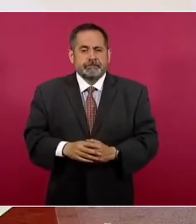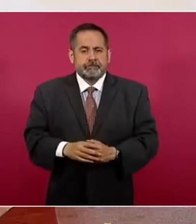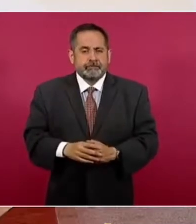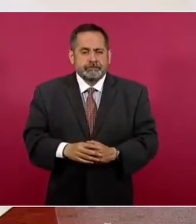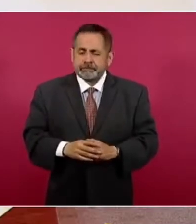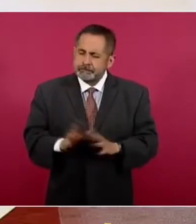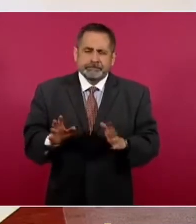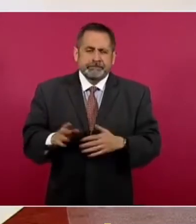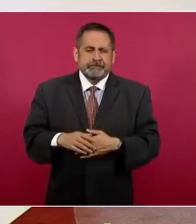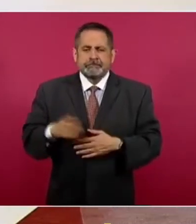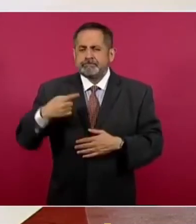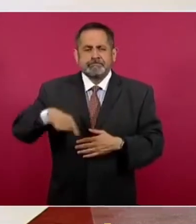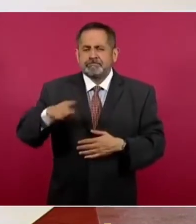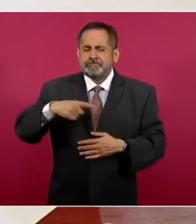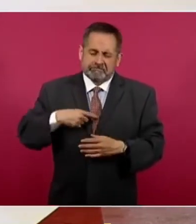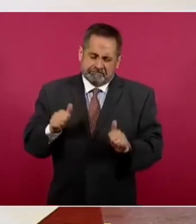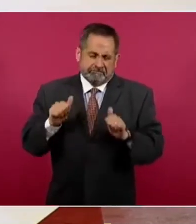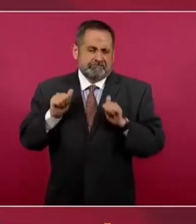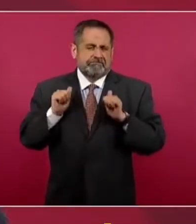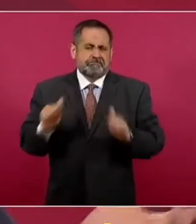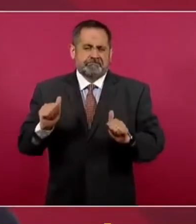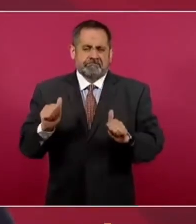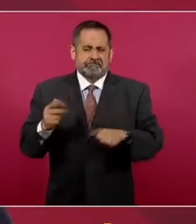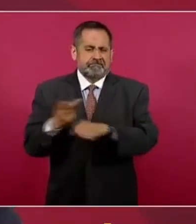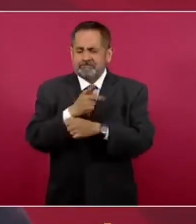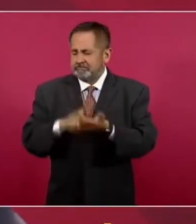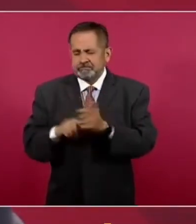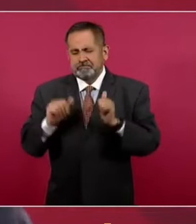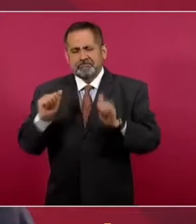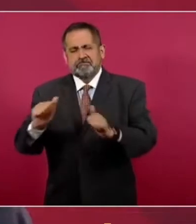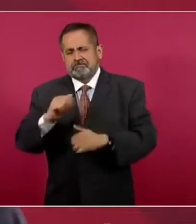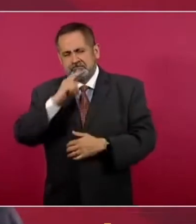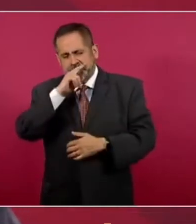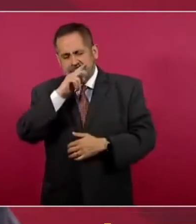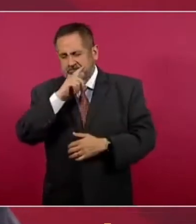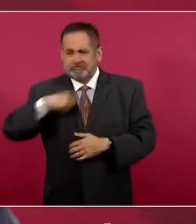Pues que ya nos protegimos en lo fundamental,